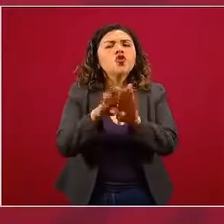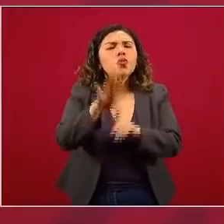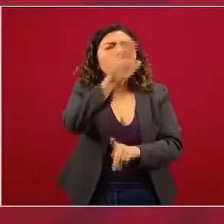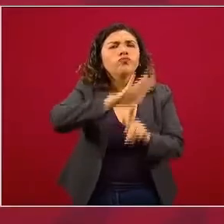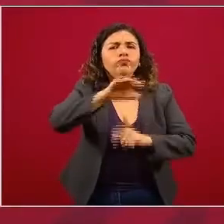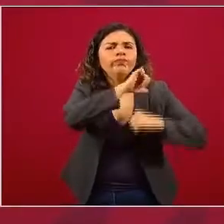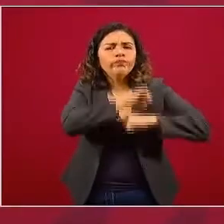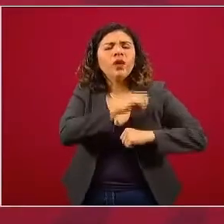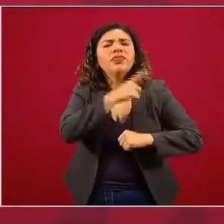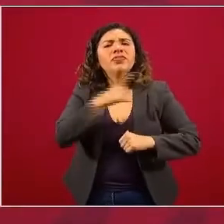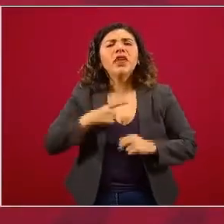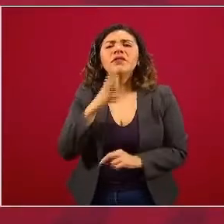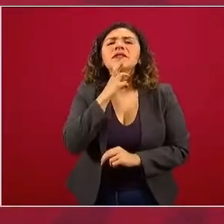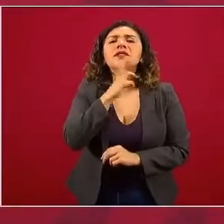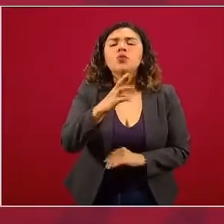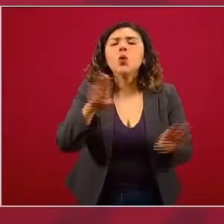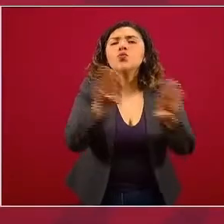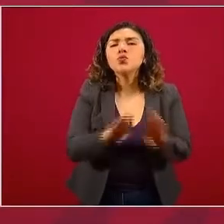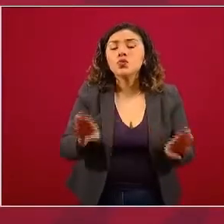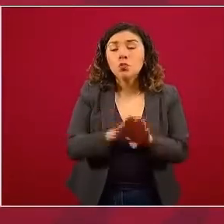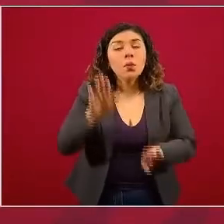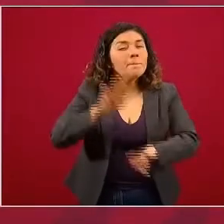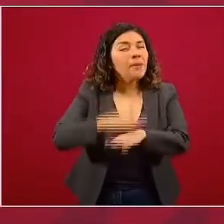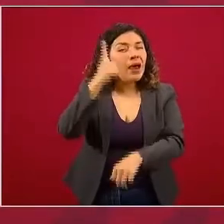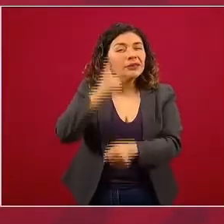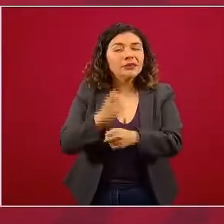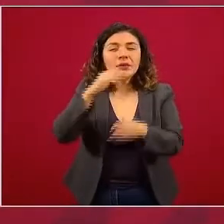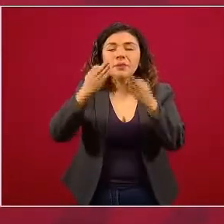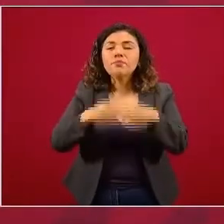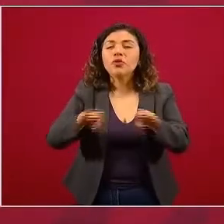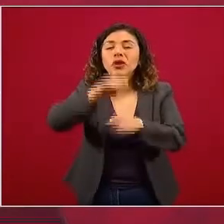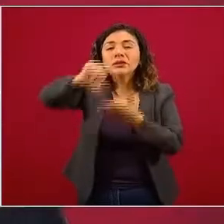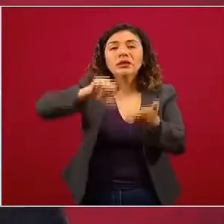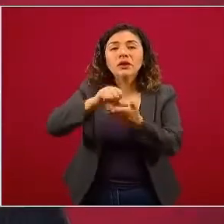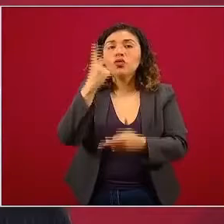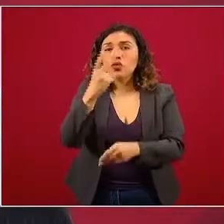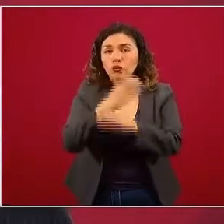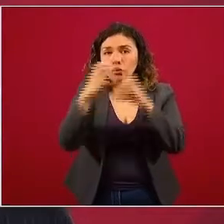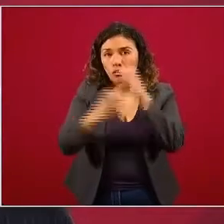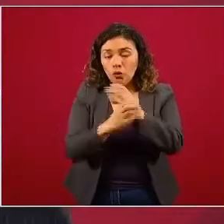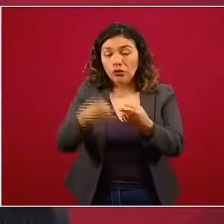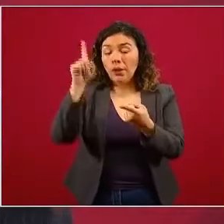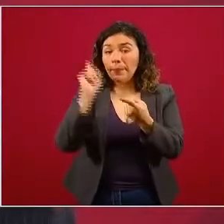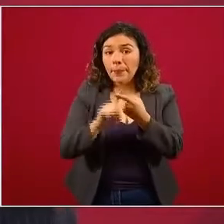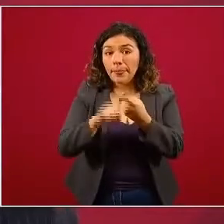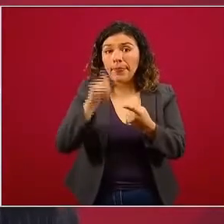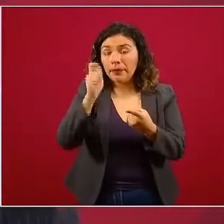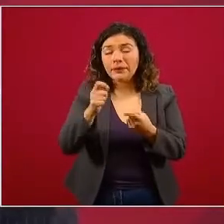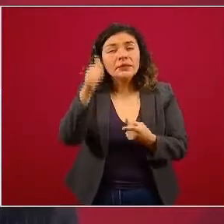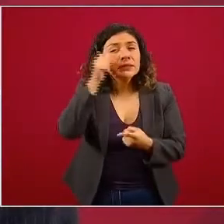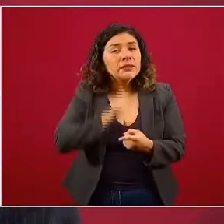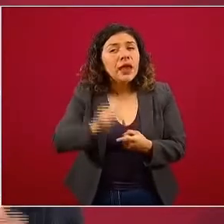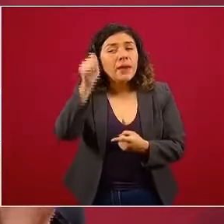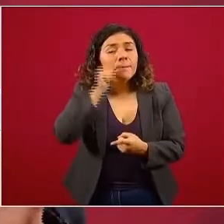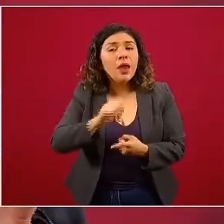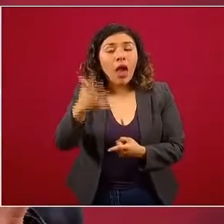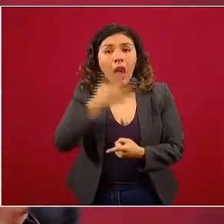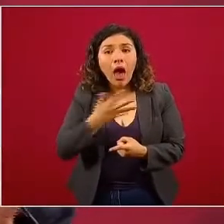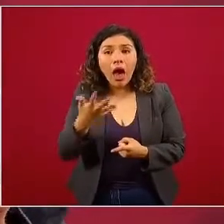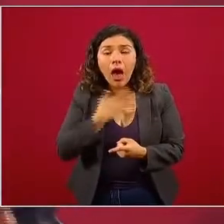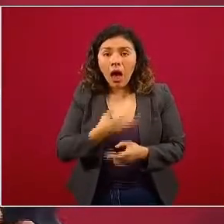que fundamentalmente ha estado centrada en 2 objetivos. El primero es que en todo momento